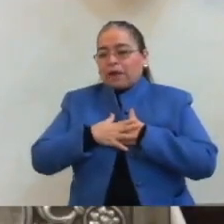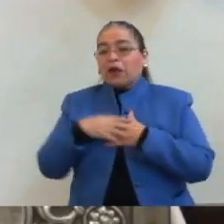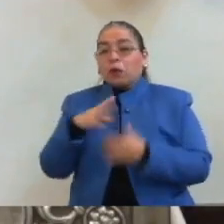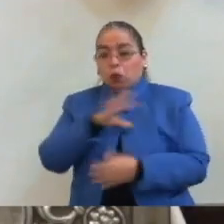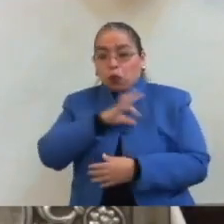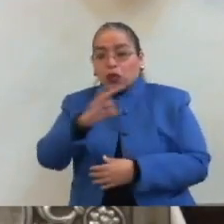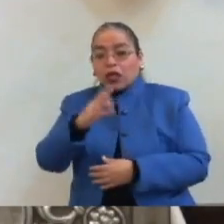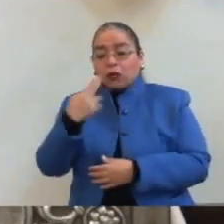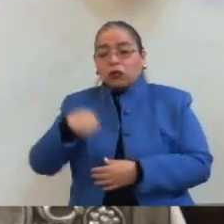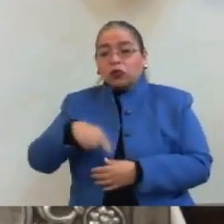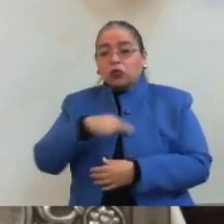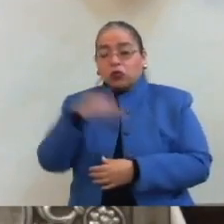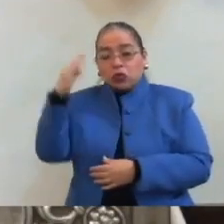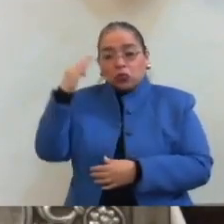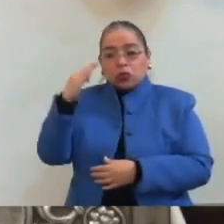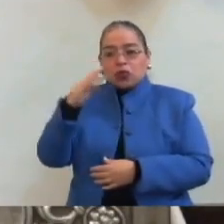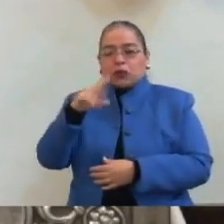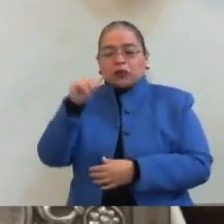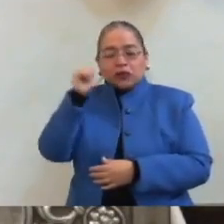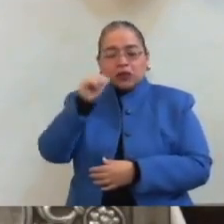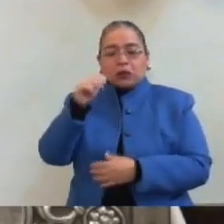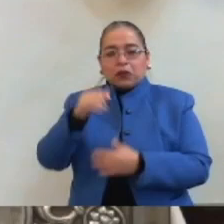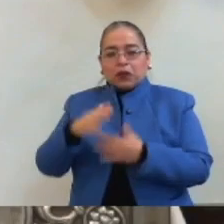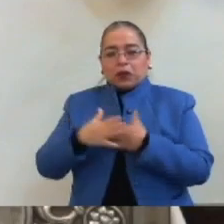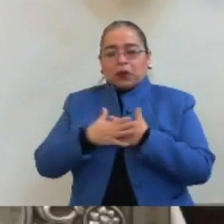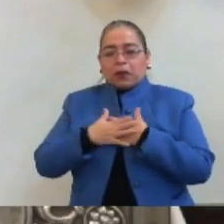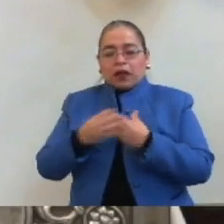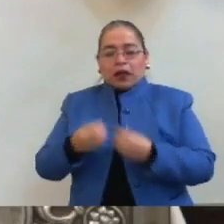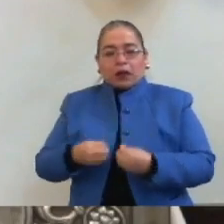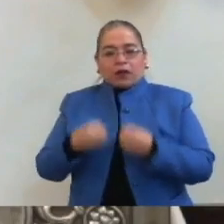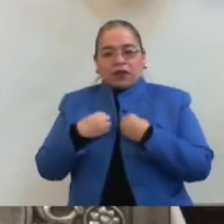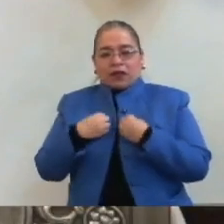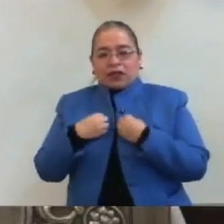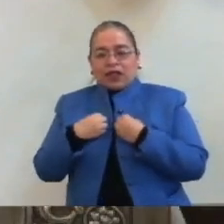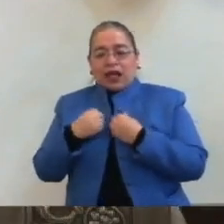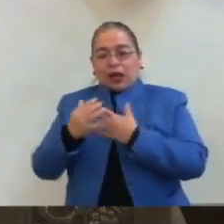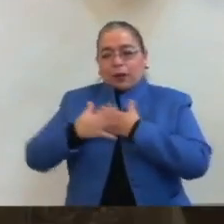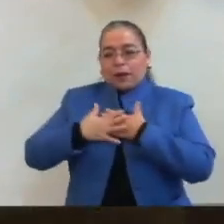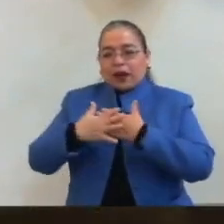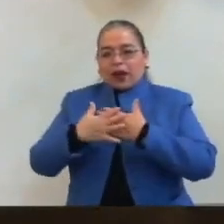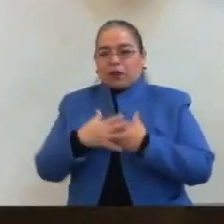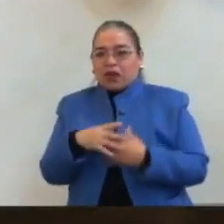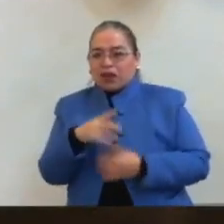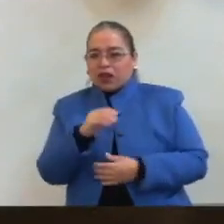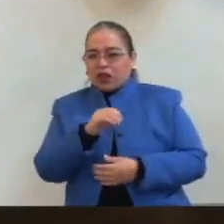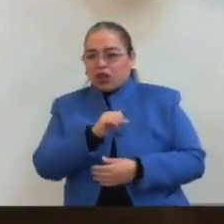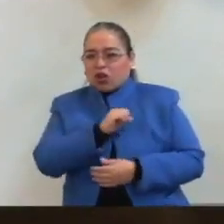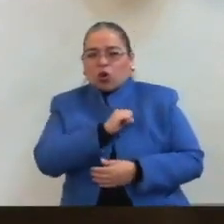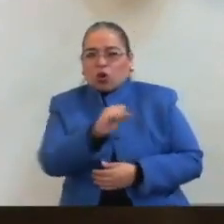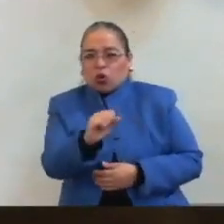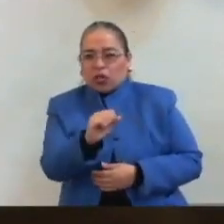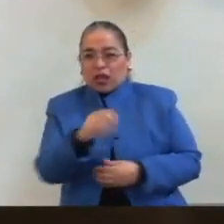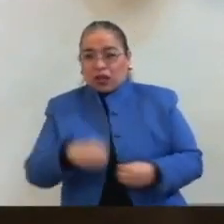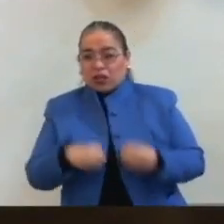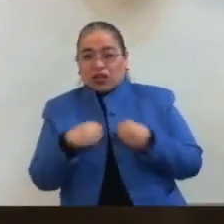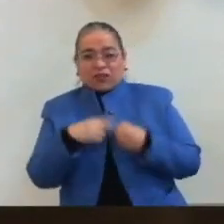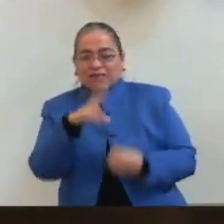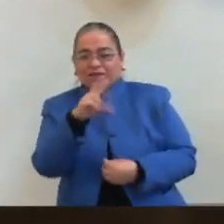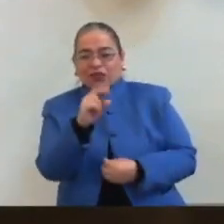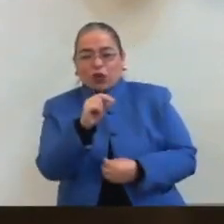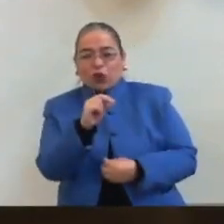amar no hay tiempo para odiar solo para amar